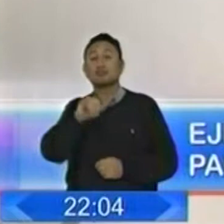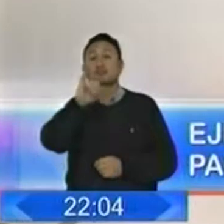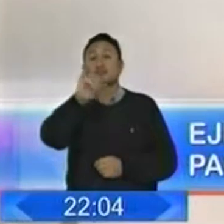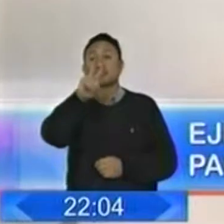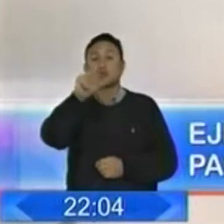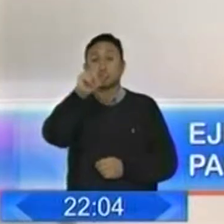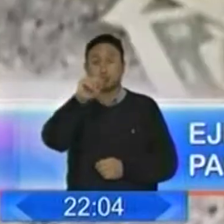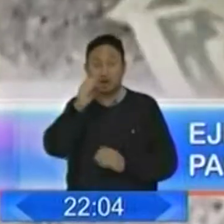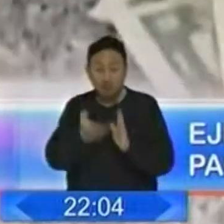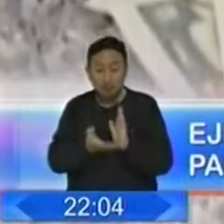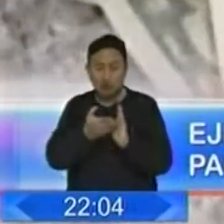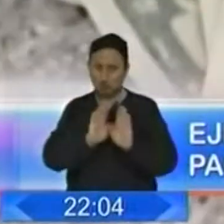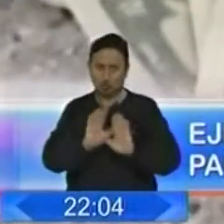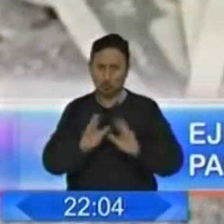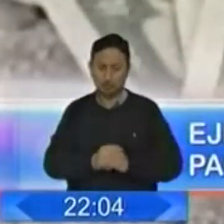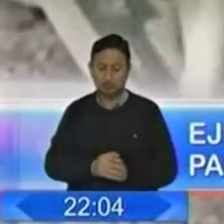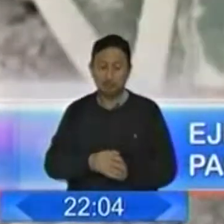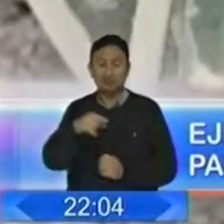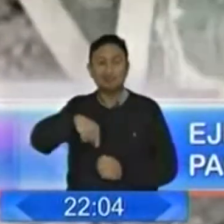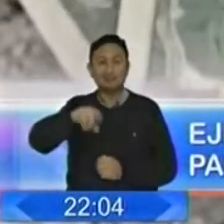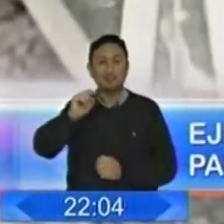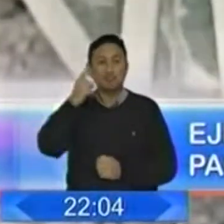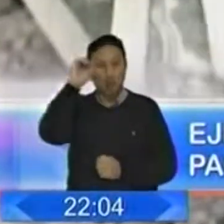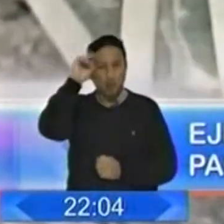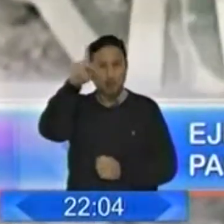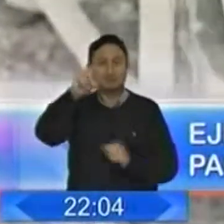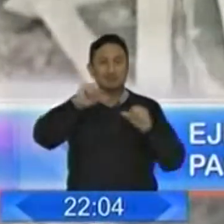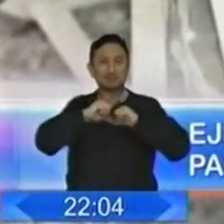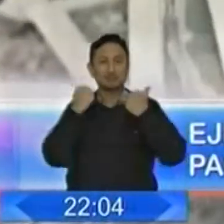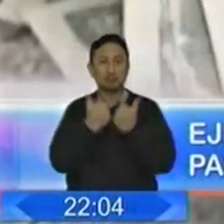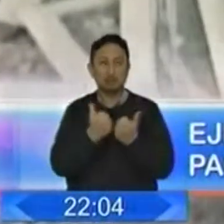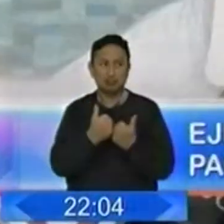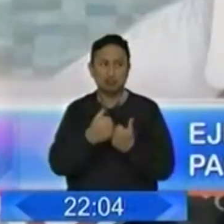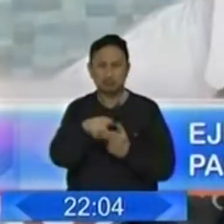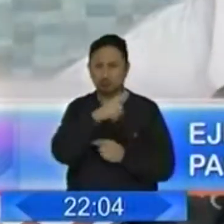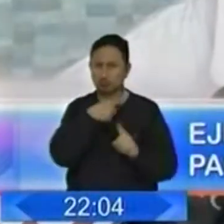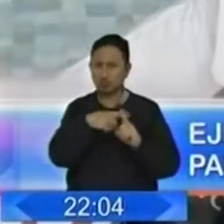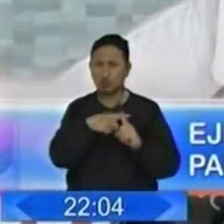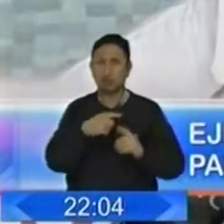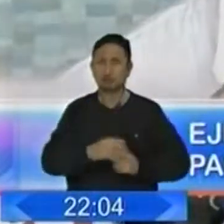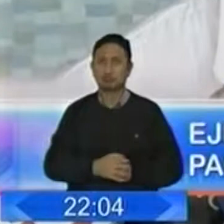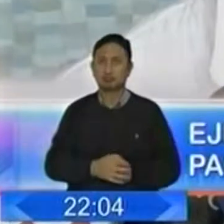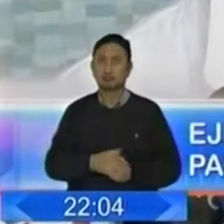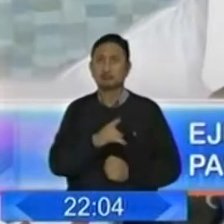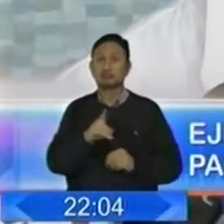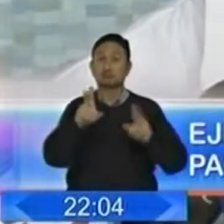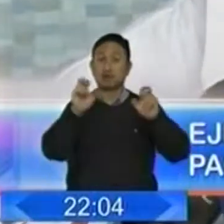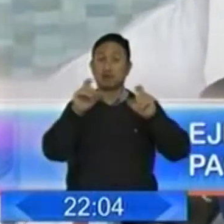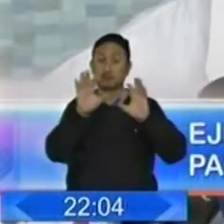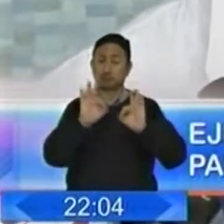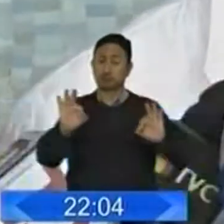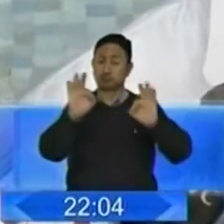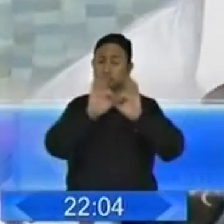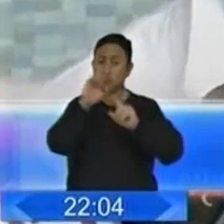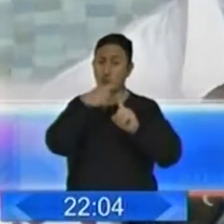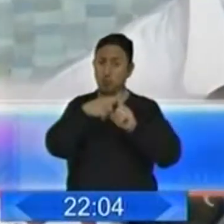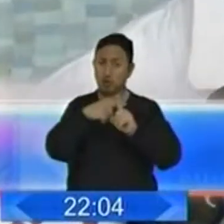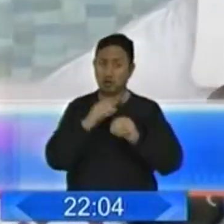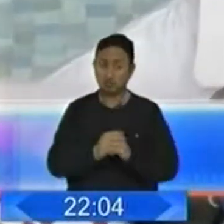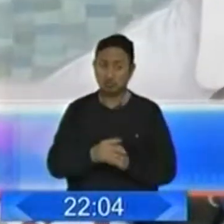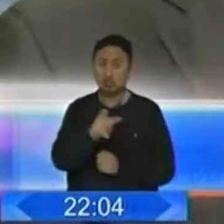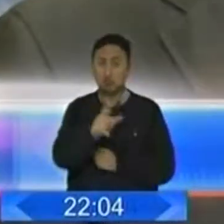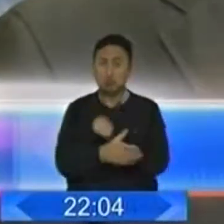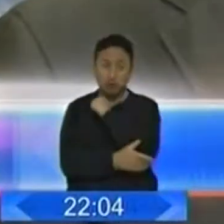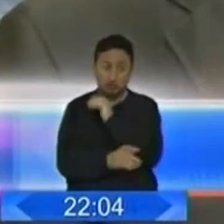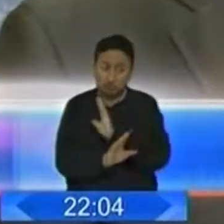impuesto al valor agregado. Las primeras reacciones en la Asamblea son positivas. Hay temas muy positivos que no le afectan al más